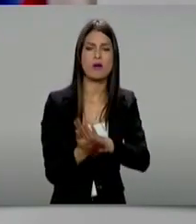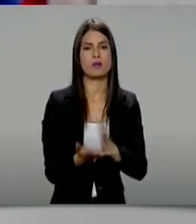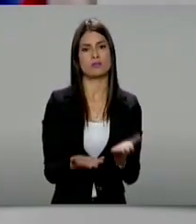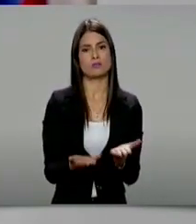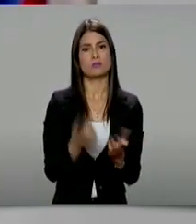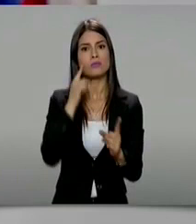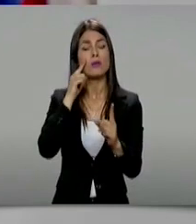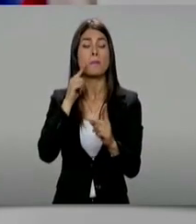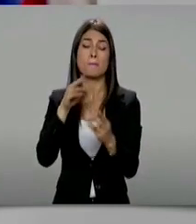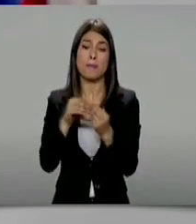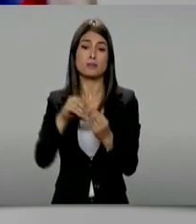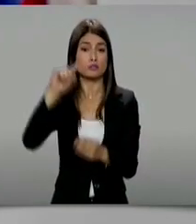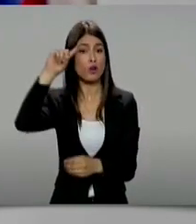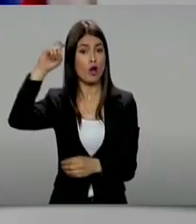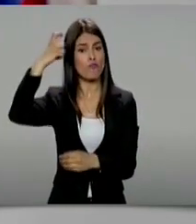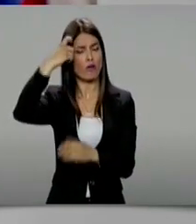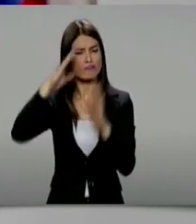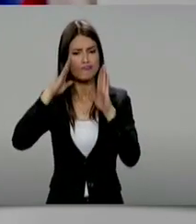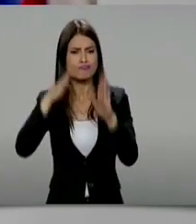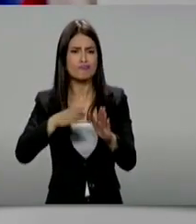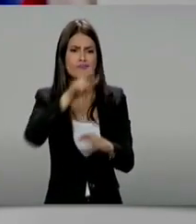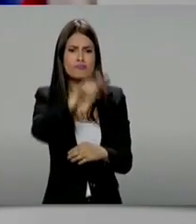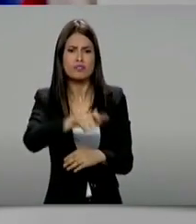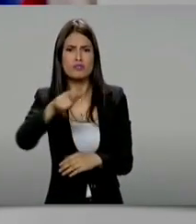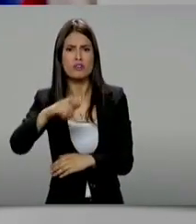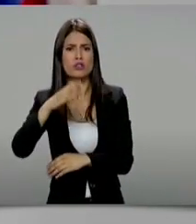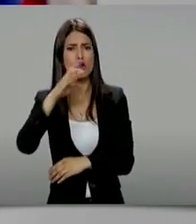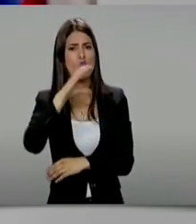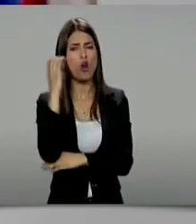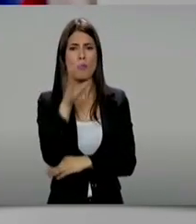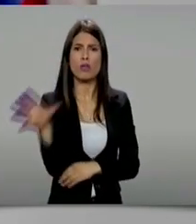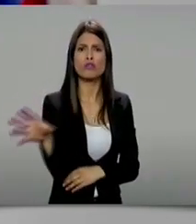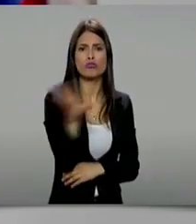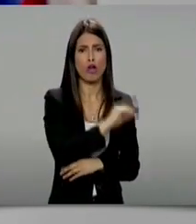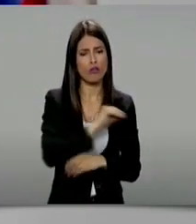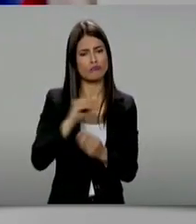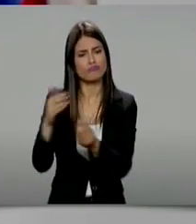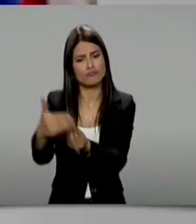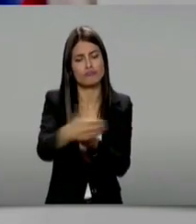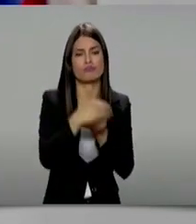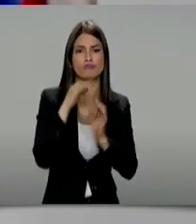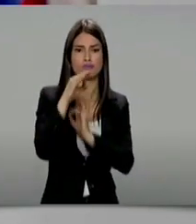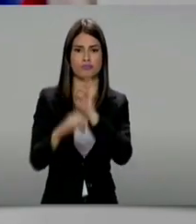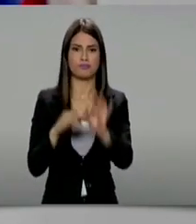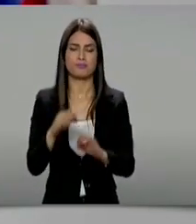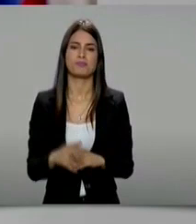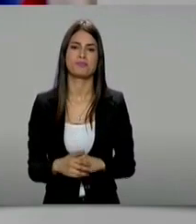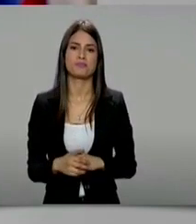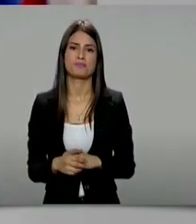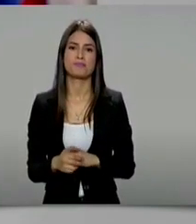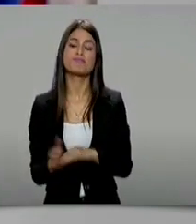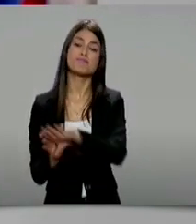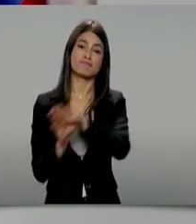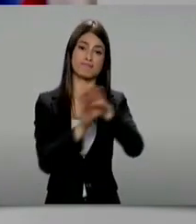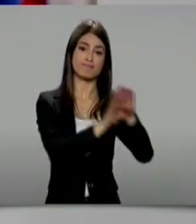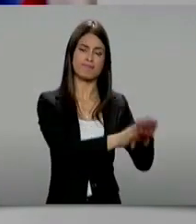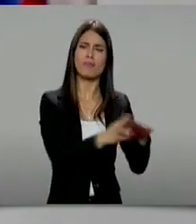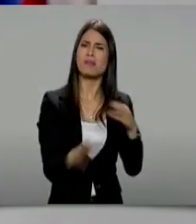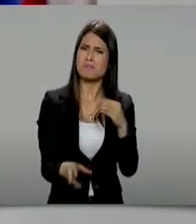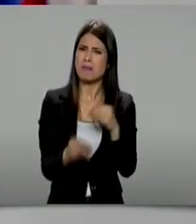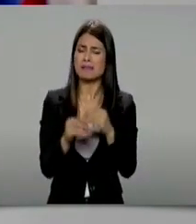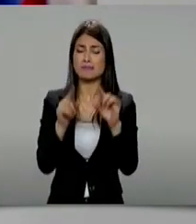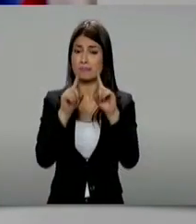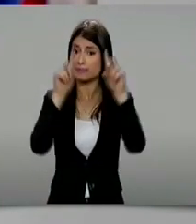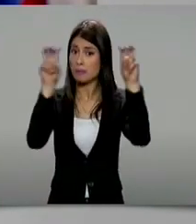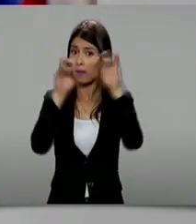uno de los temas más delicados en todos los acuerdos de paz es el de la protección de los reincorporados a la